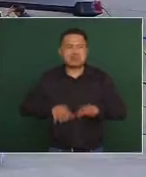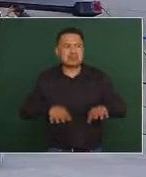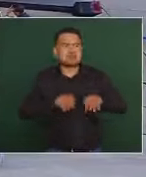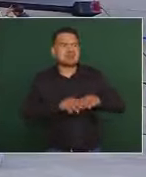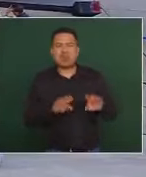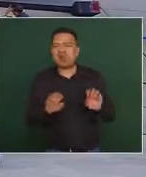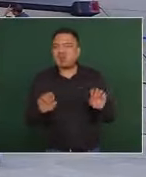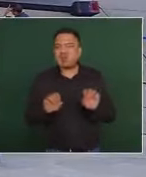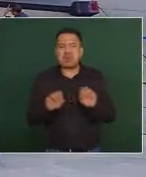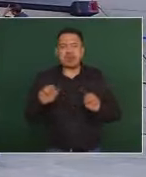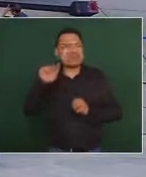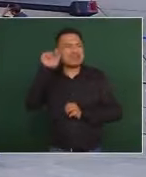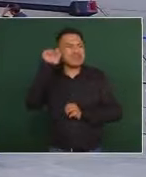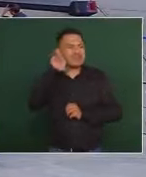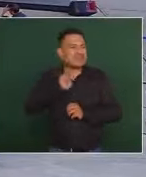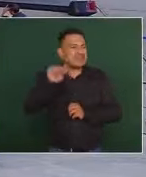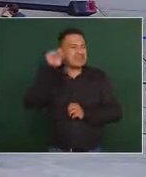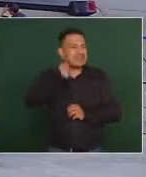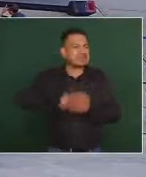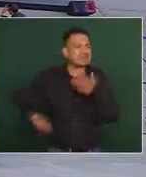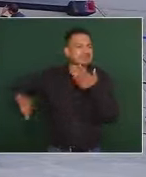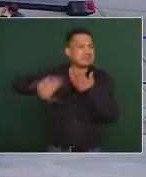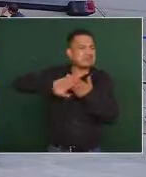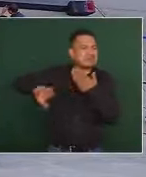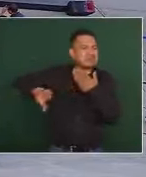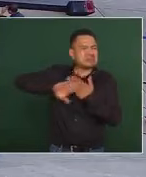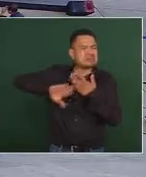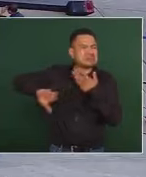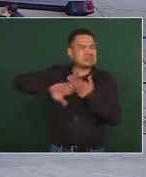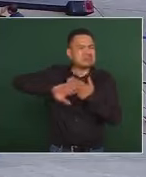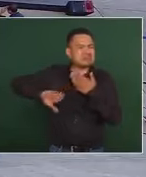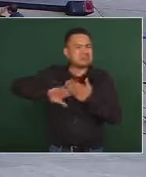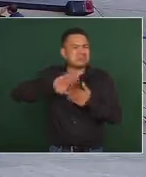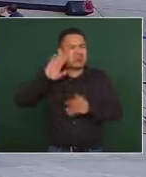Y era un bombardeo constante.